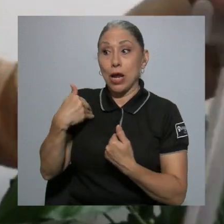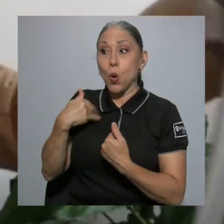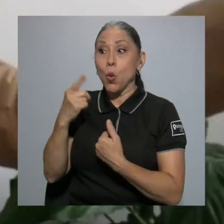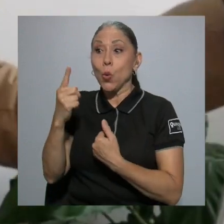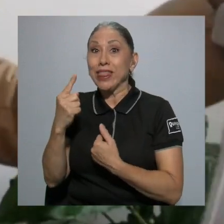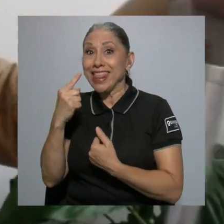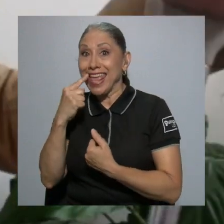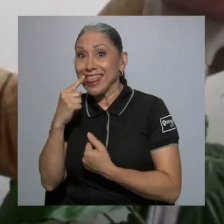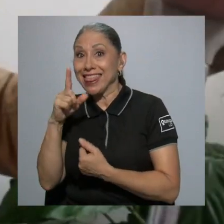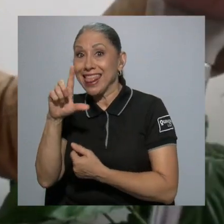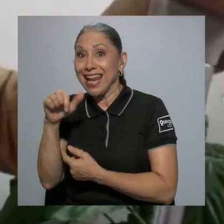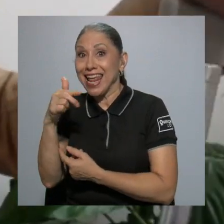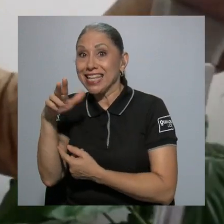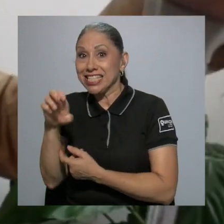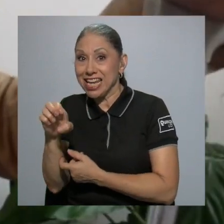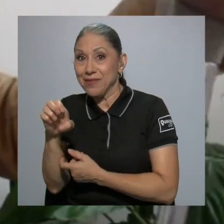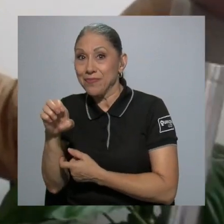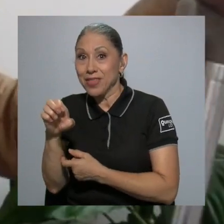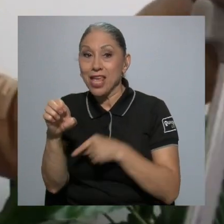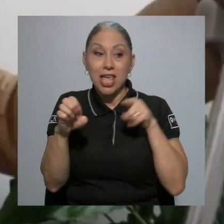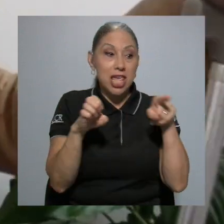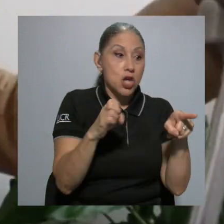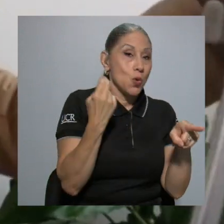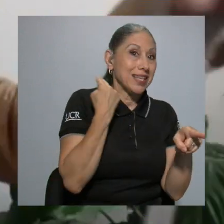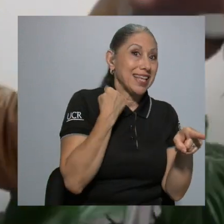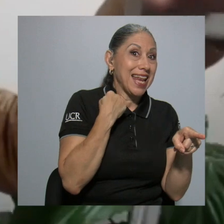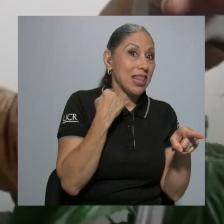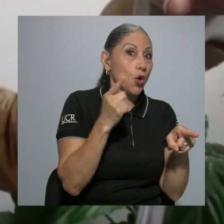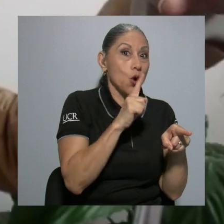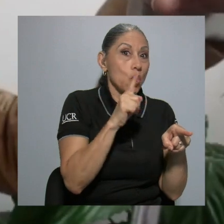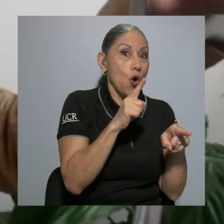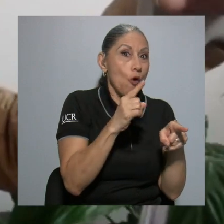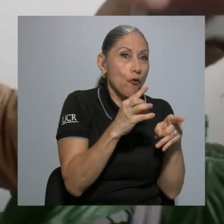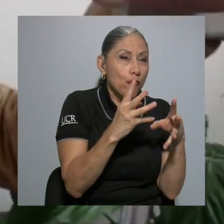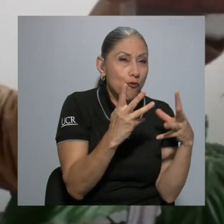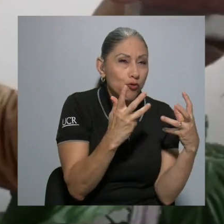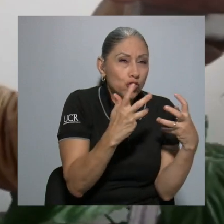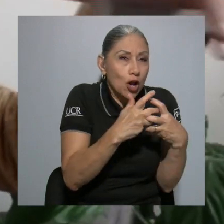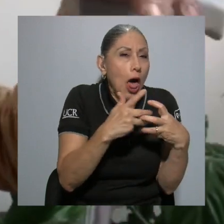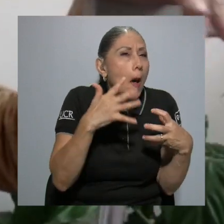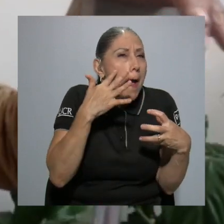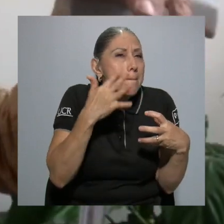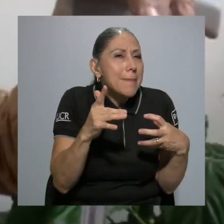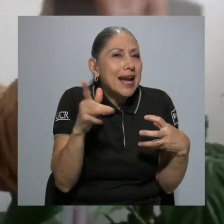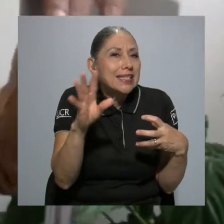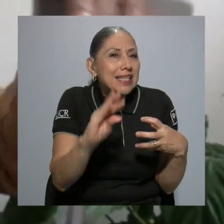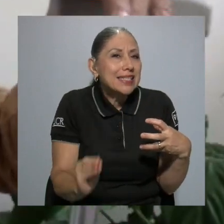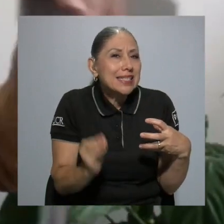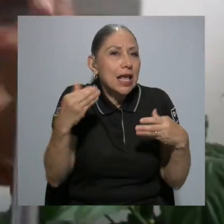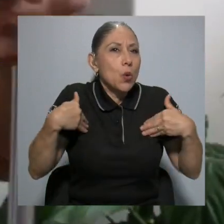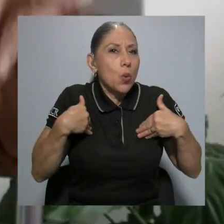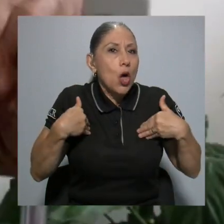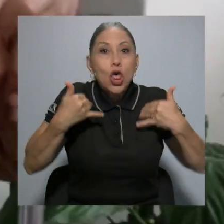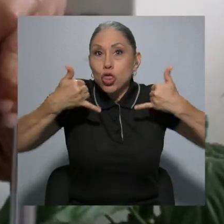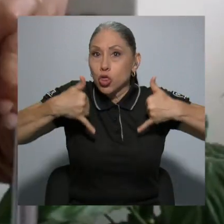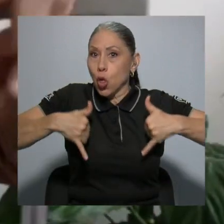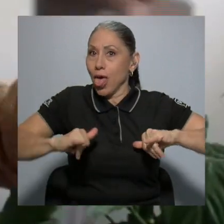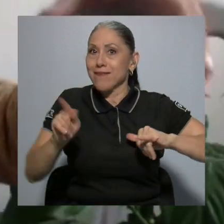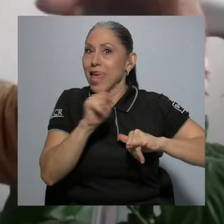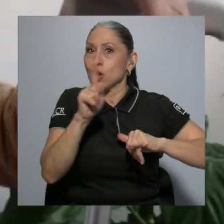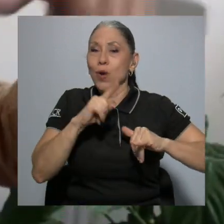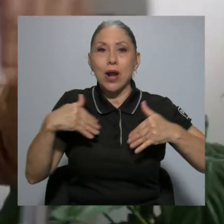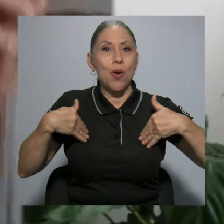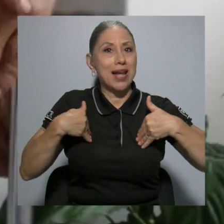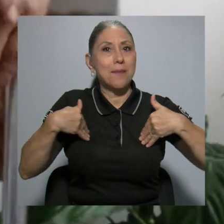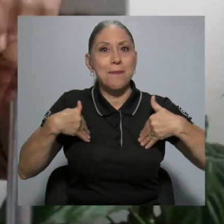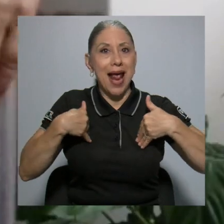no fusionado, parece ser un juvenil. O sea, todavía no era un animal sexualmente activo. Recién